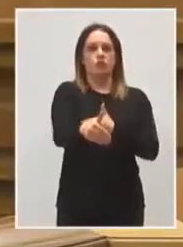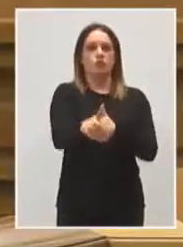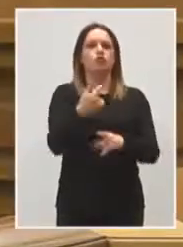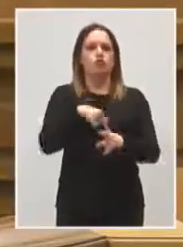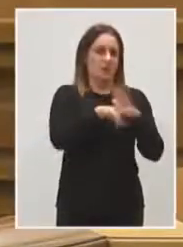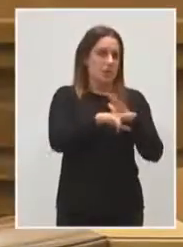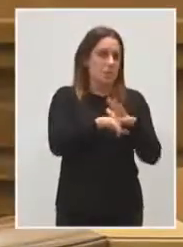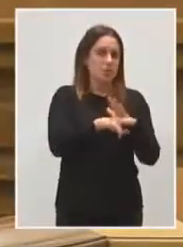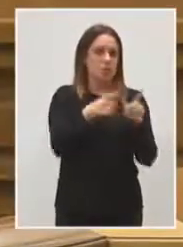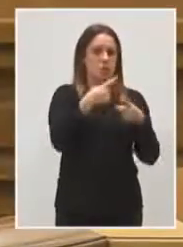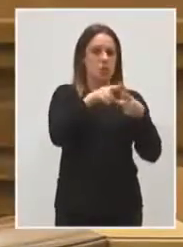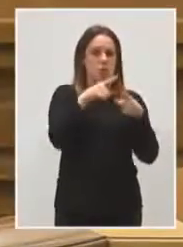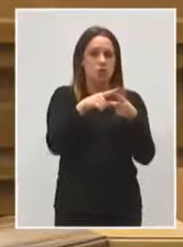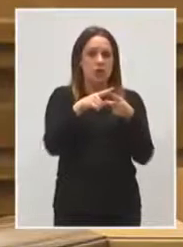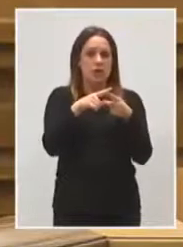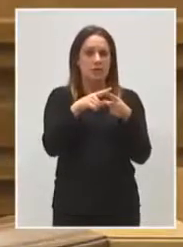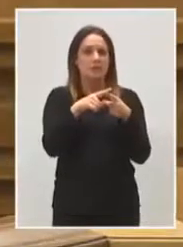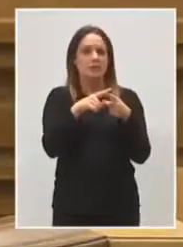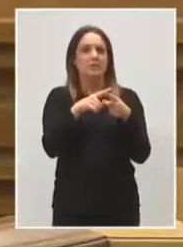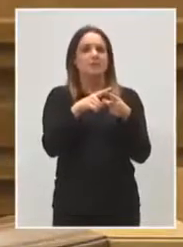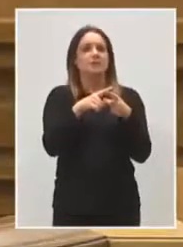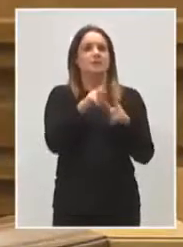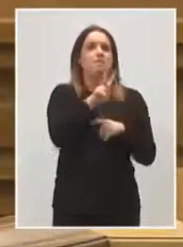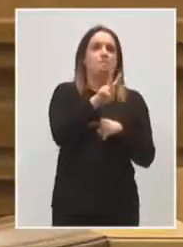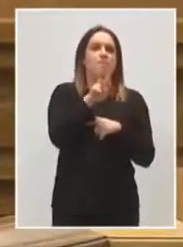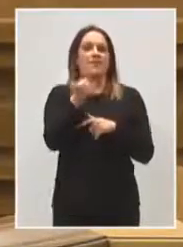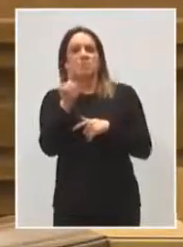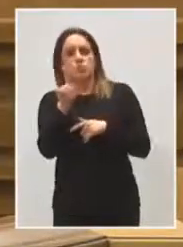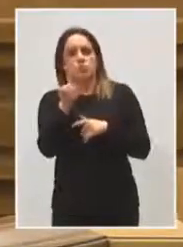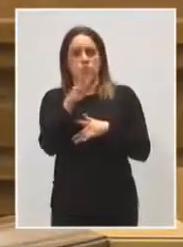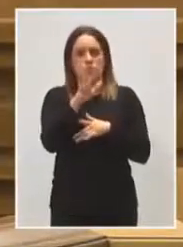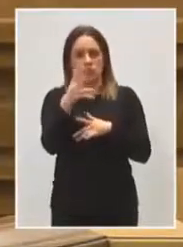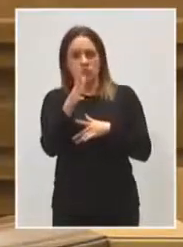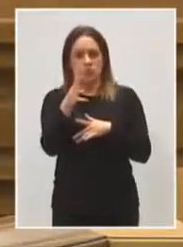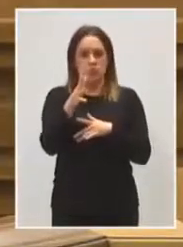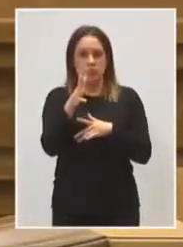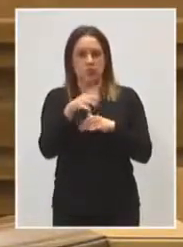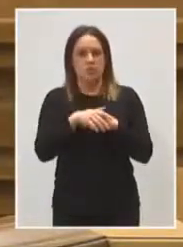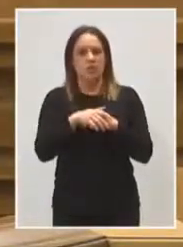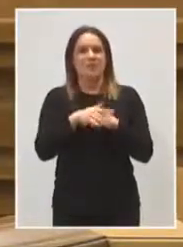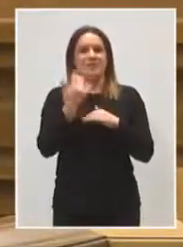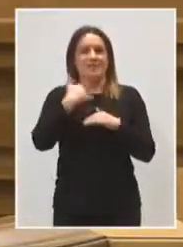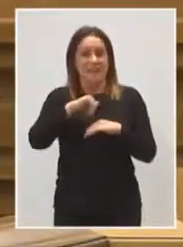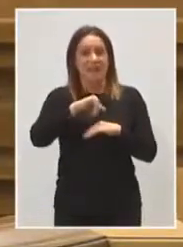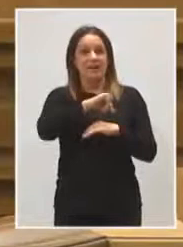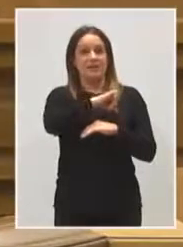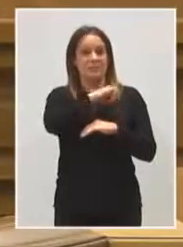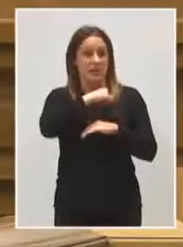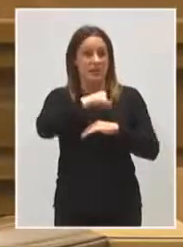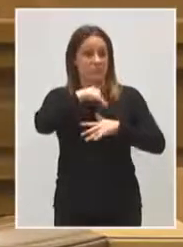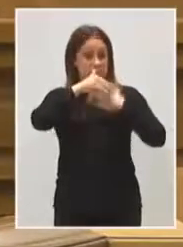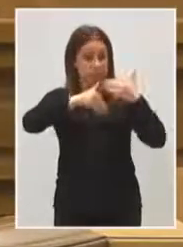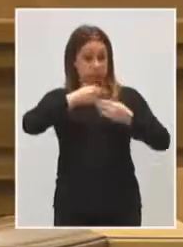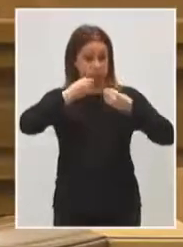delante. A lo largo del 21, pero, fundamentalmente, con o seu desarrollo e pleno funcionamento no 22, a